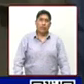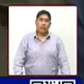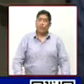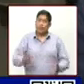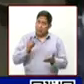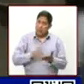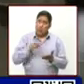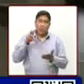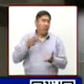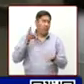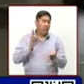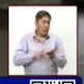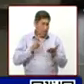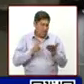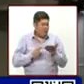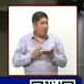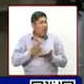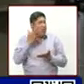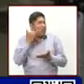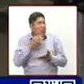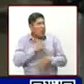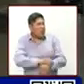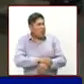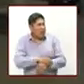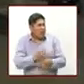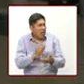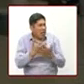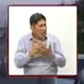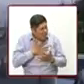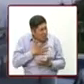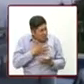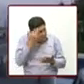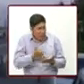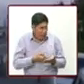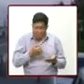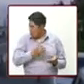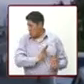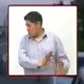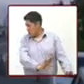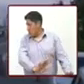Por eso no firmé esta invitación a declarar.